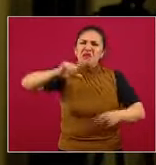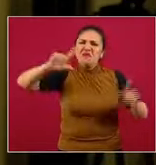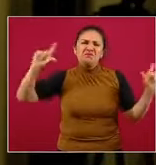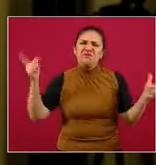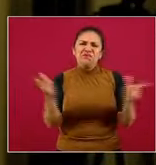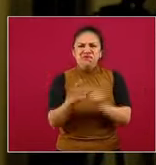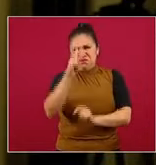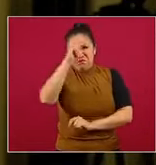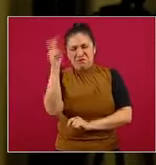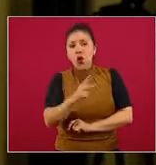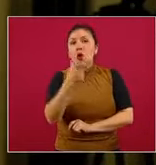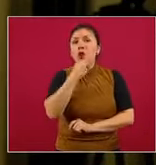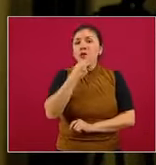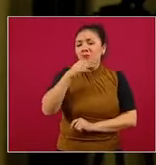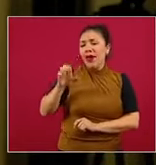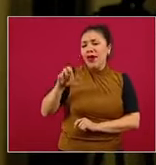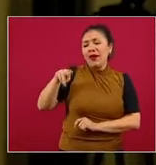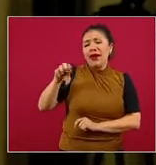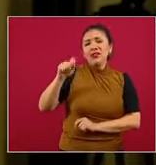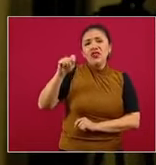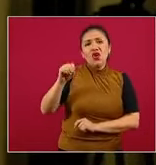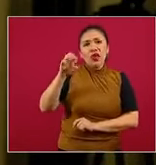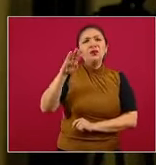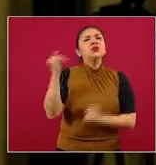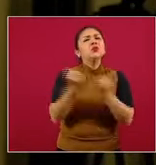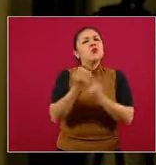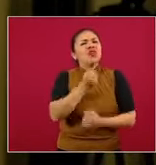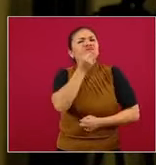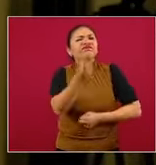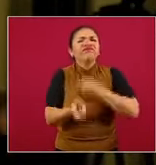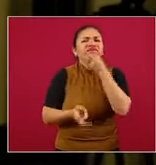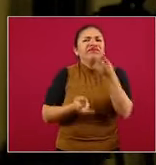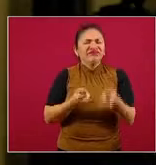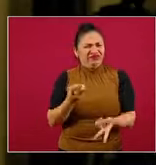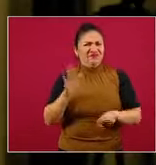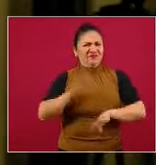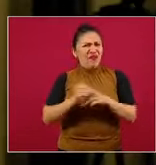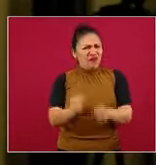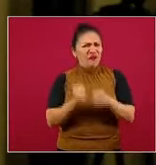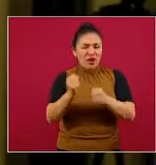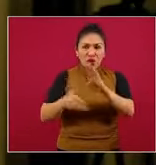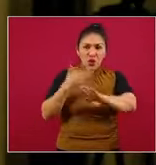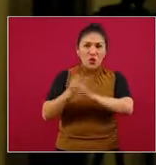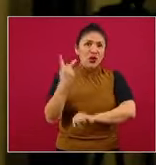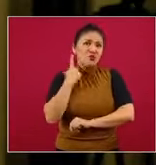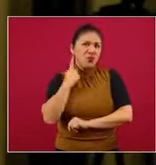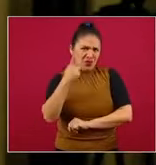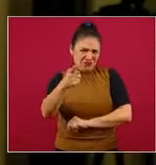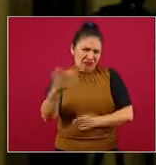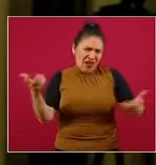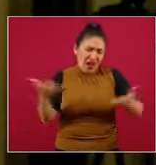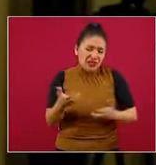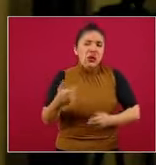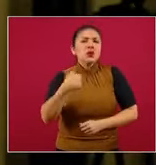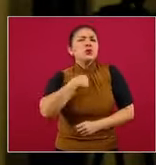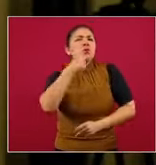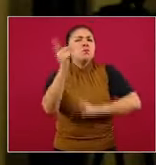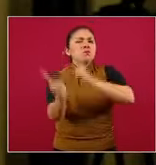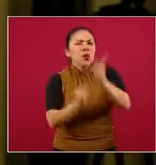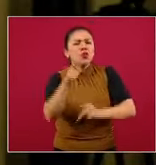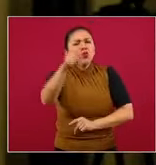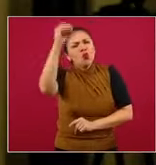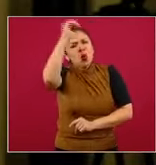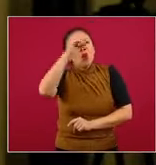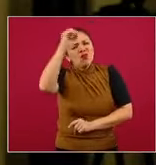Y por ahí Luis Ernesto Derbez también apareció dando declaraciones fuertes también en contra de la política que han seguido. Mi pregunta en particular es: ¿qué